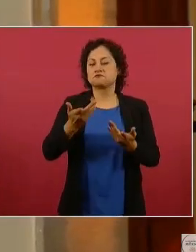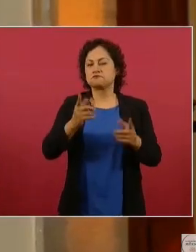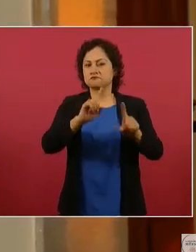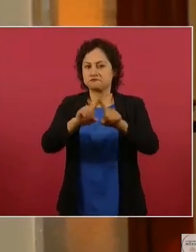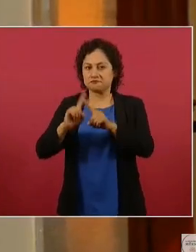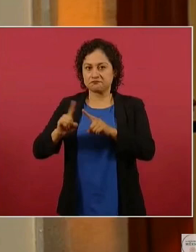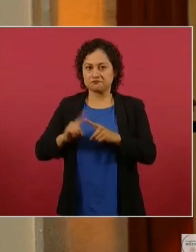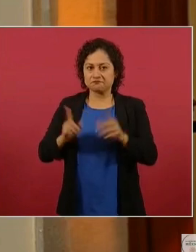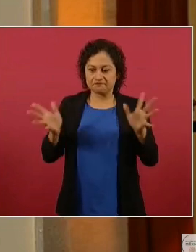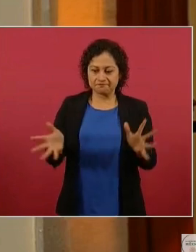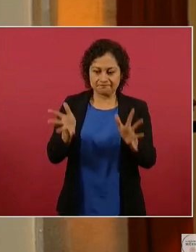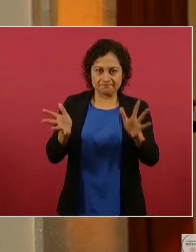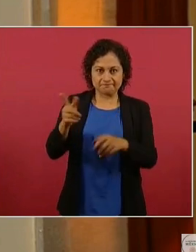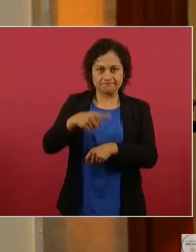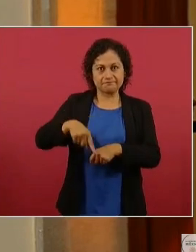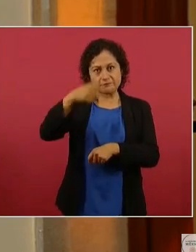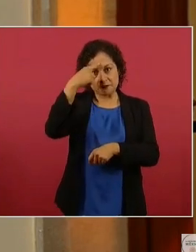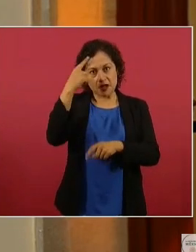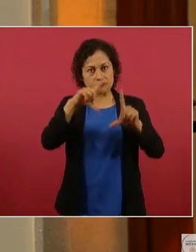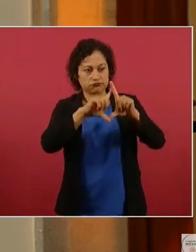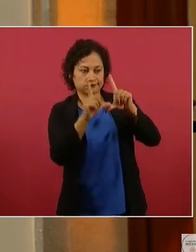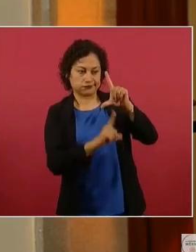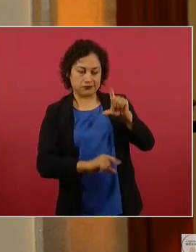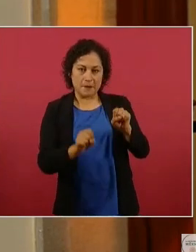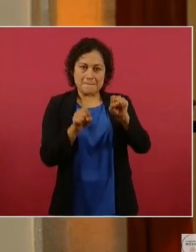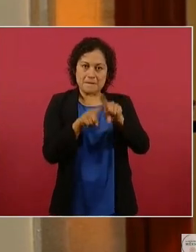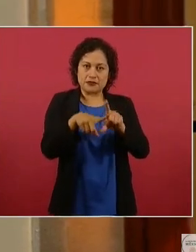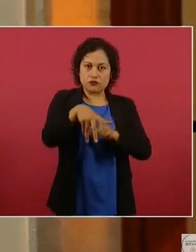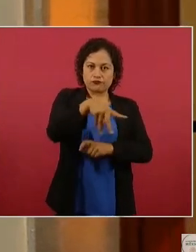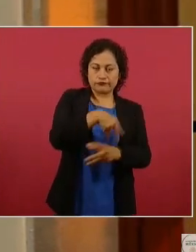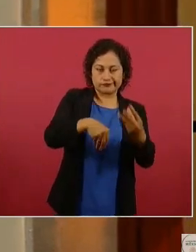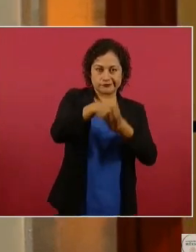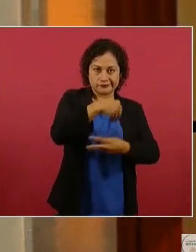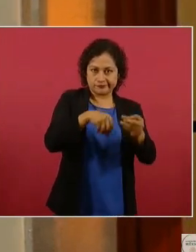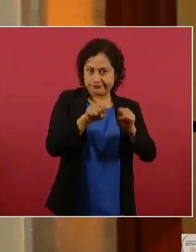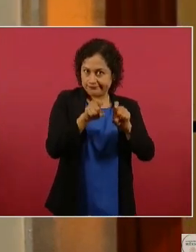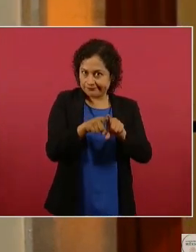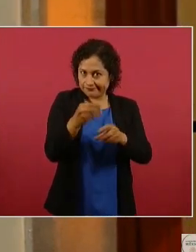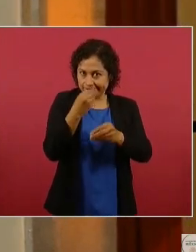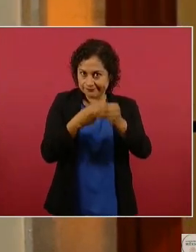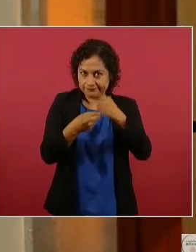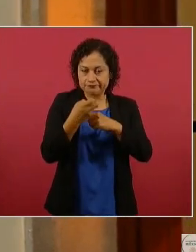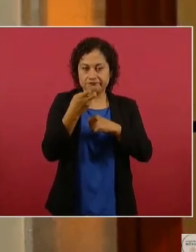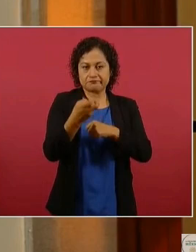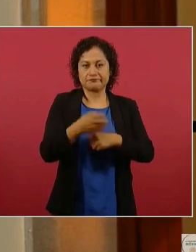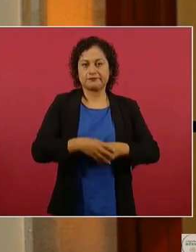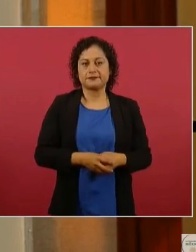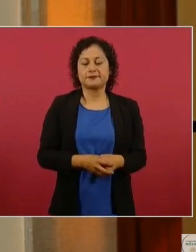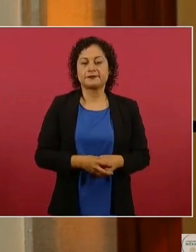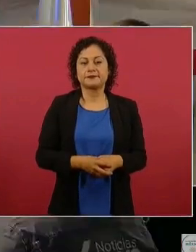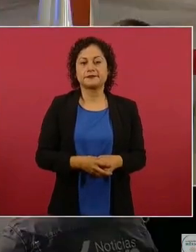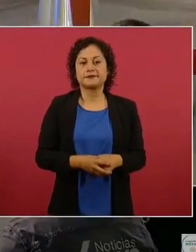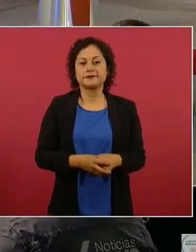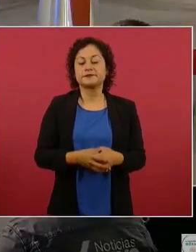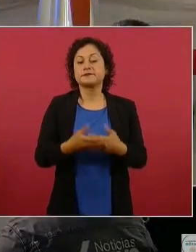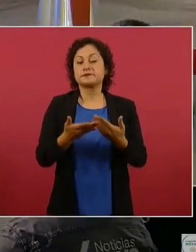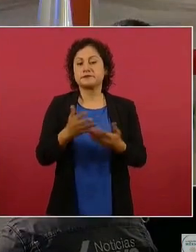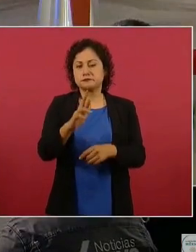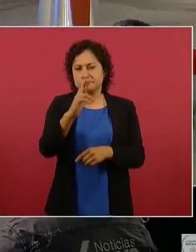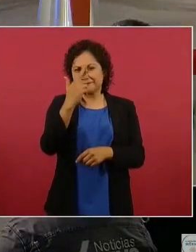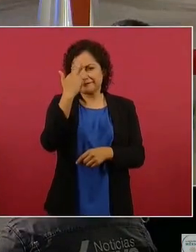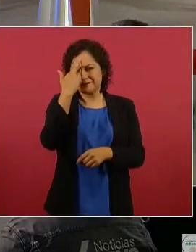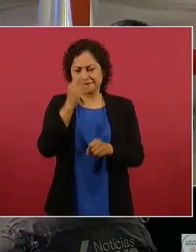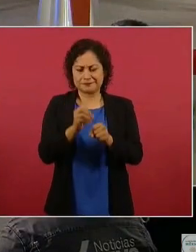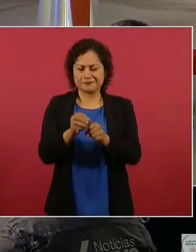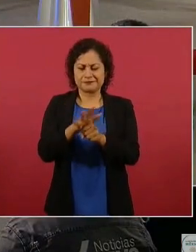producir lo que se consume en el país, ser autosuficientes. Recordar que antes de la pandemia